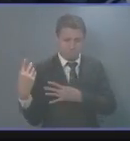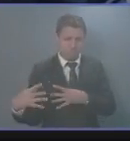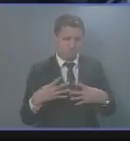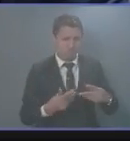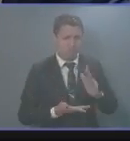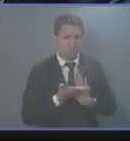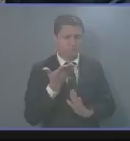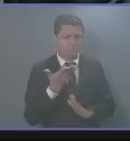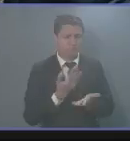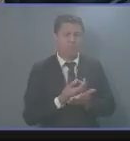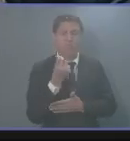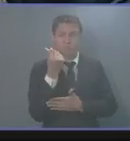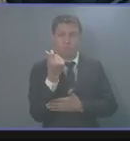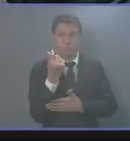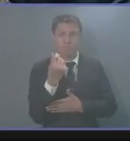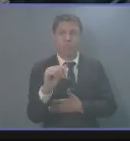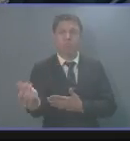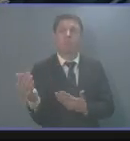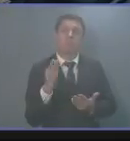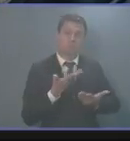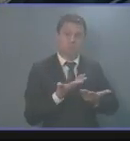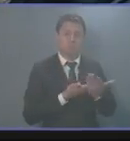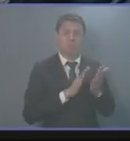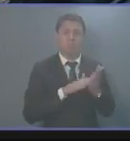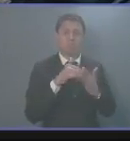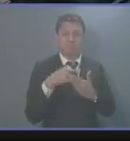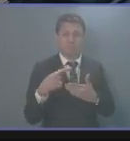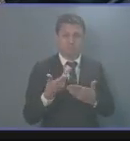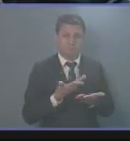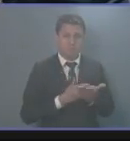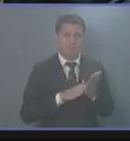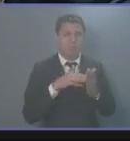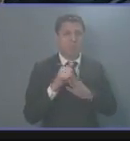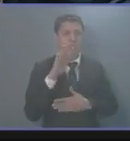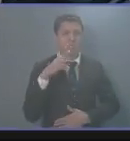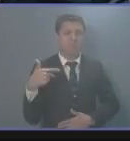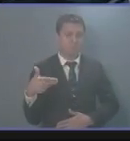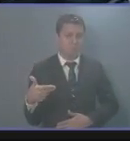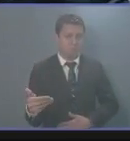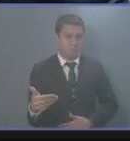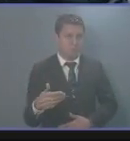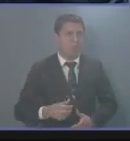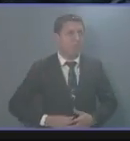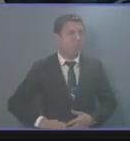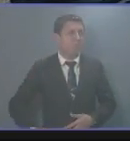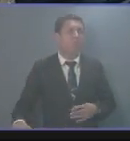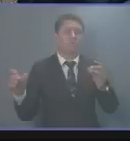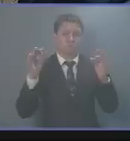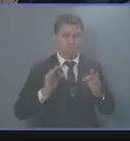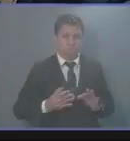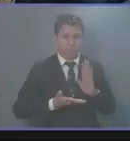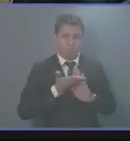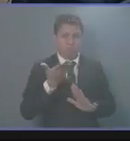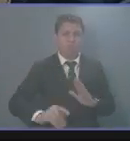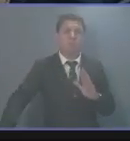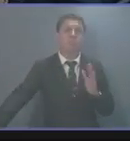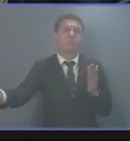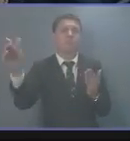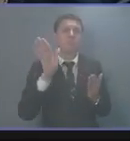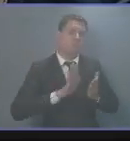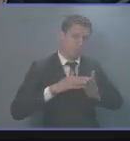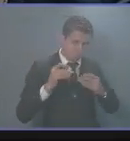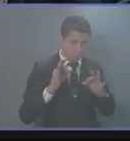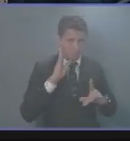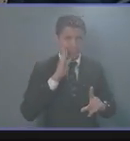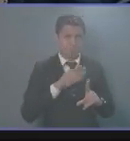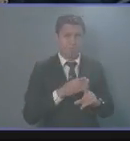la economía, que es el planteamiento original en el plan quinquenal. El desarrollo de las estrategias y líneas de